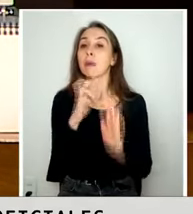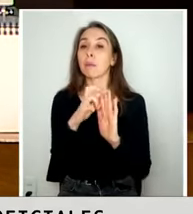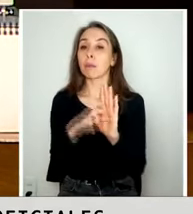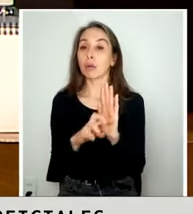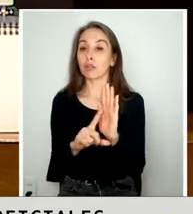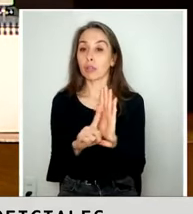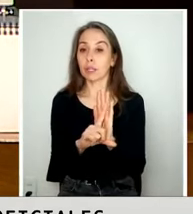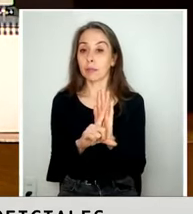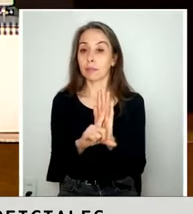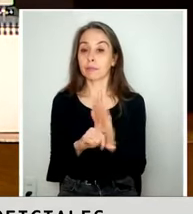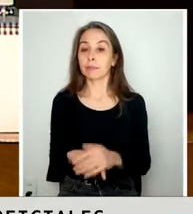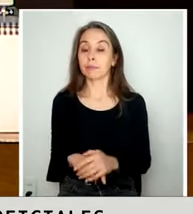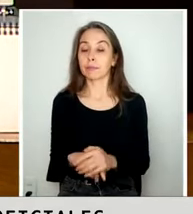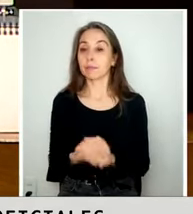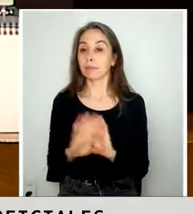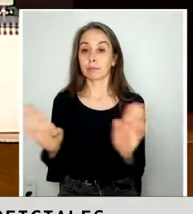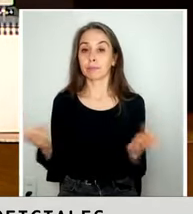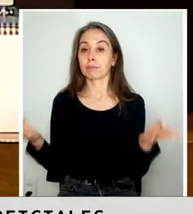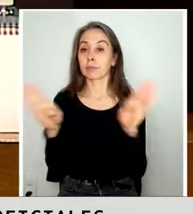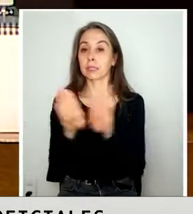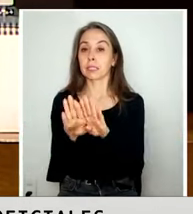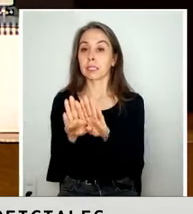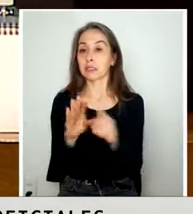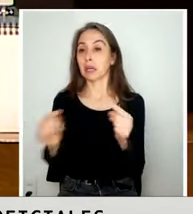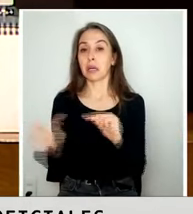cerrado el debate